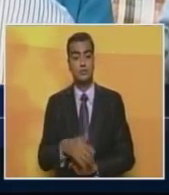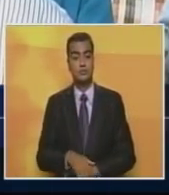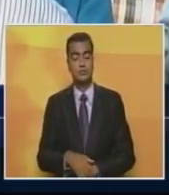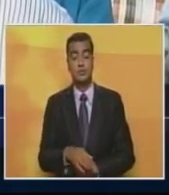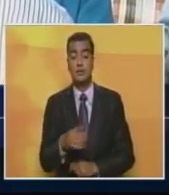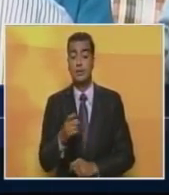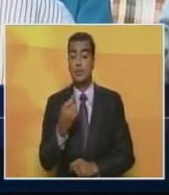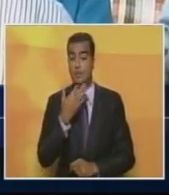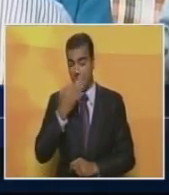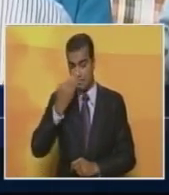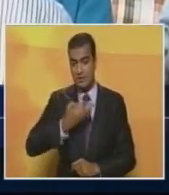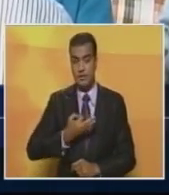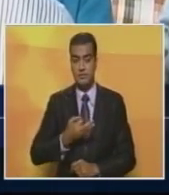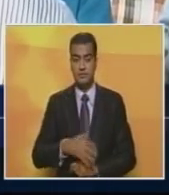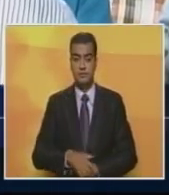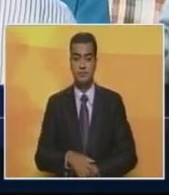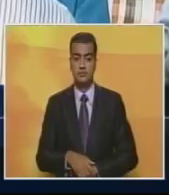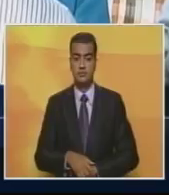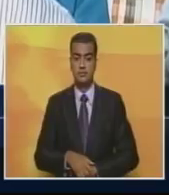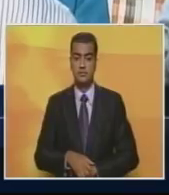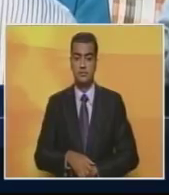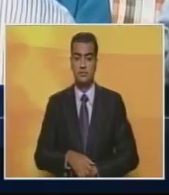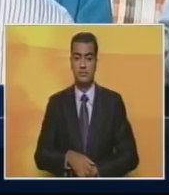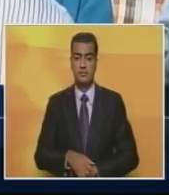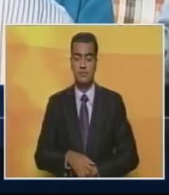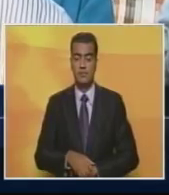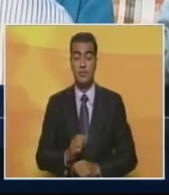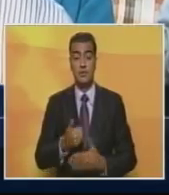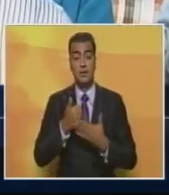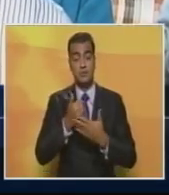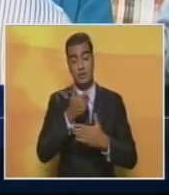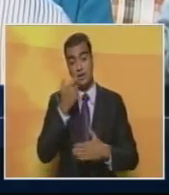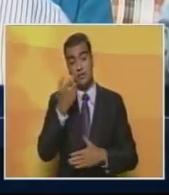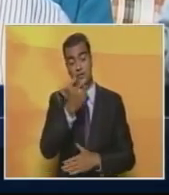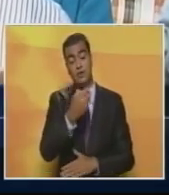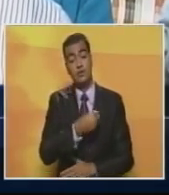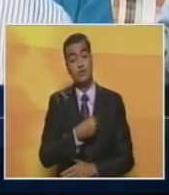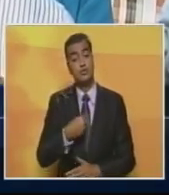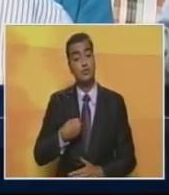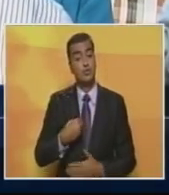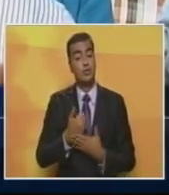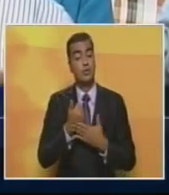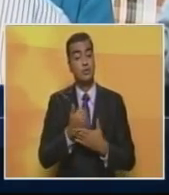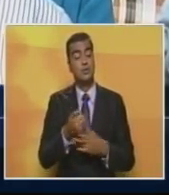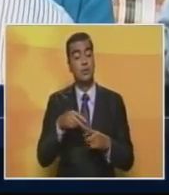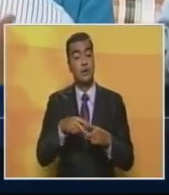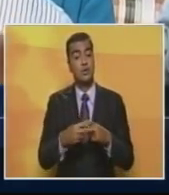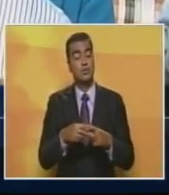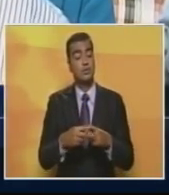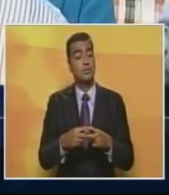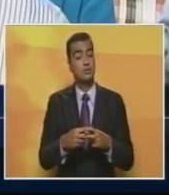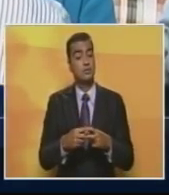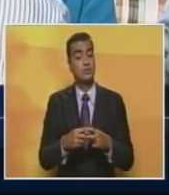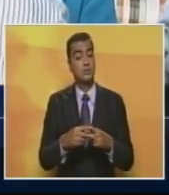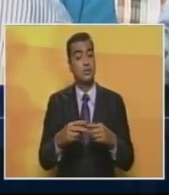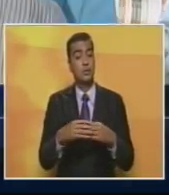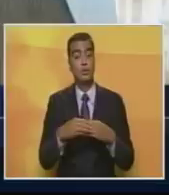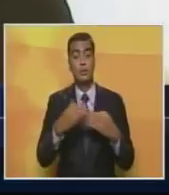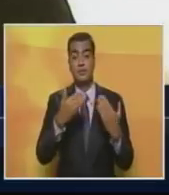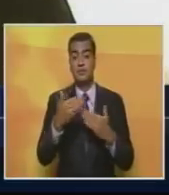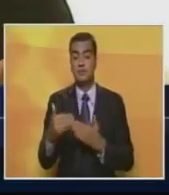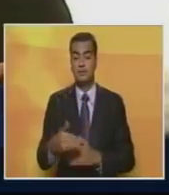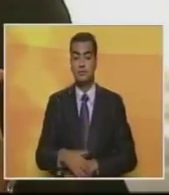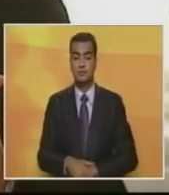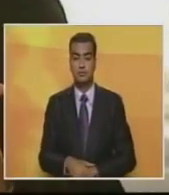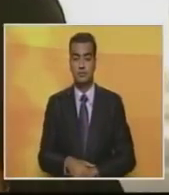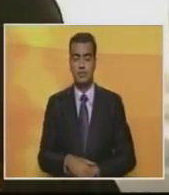necesitamos necesariamente esa ayuda del gobierno, donde nos ayuden con los insumos, los repuestos y lo del dólar preferencial.